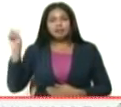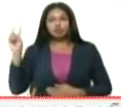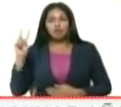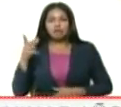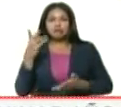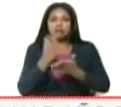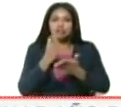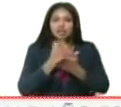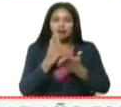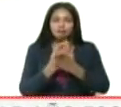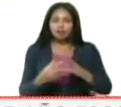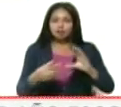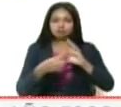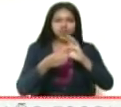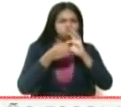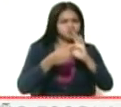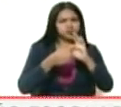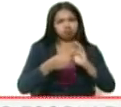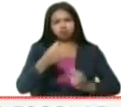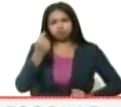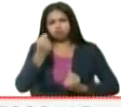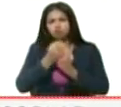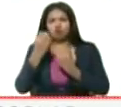siempre están juntos.